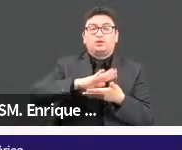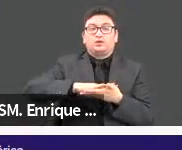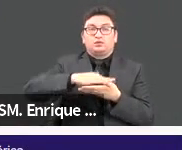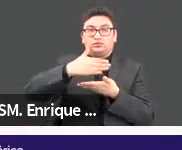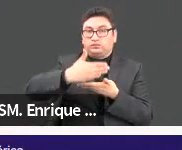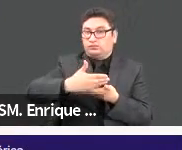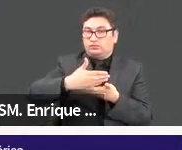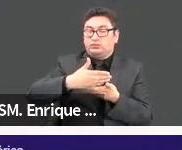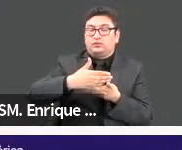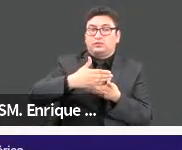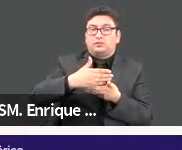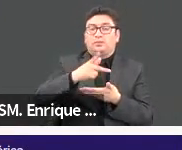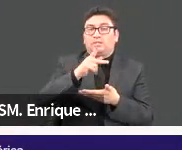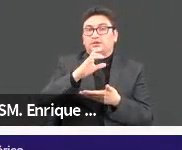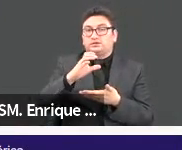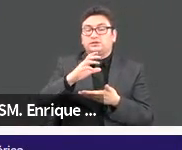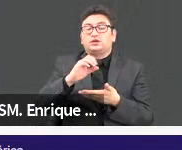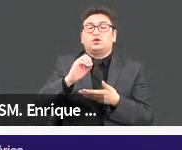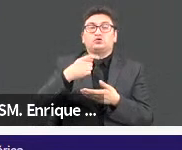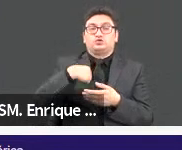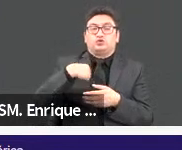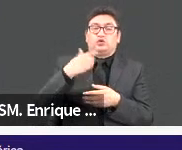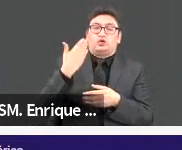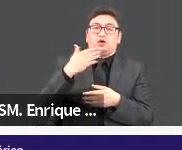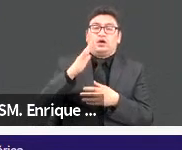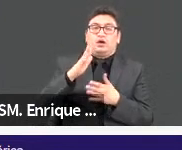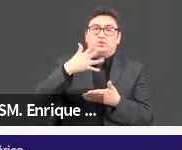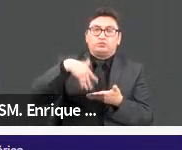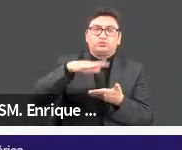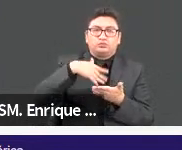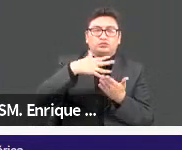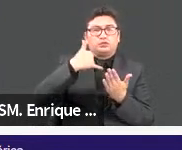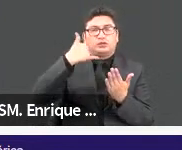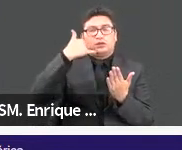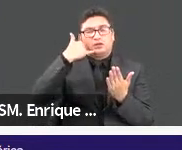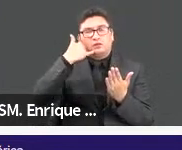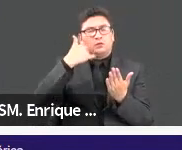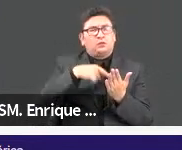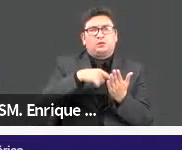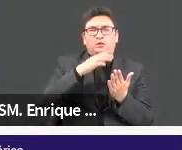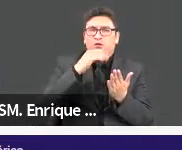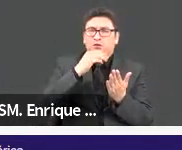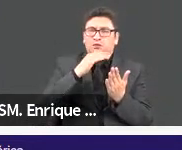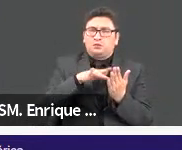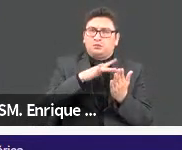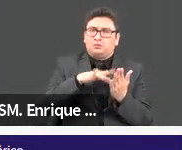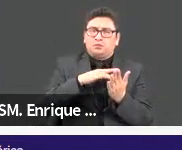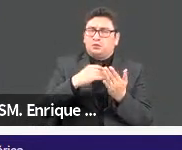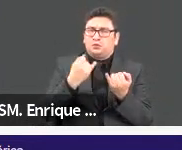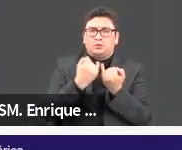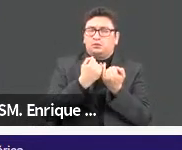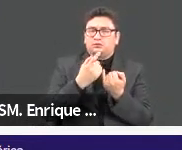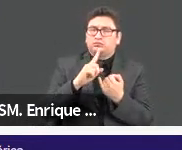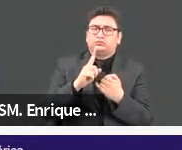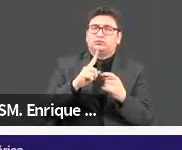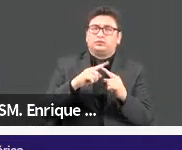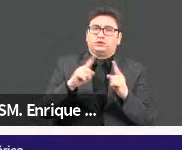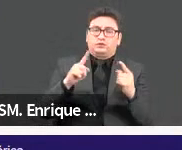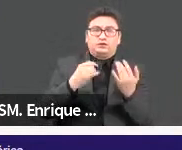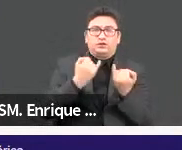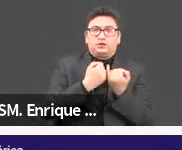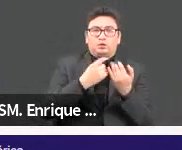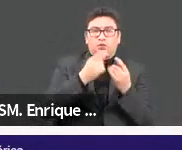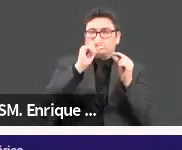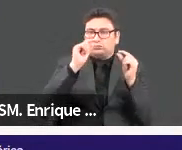PC, ya que intentó hacer la búsqueda, lo siguió desde el celular y no le mostró lo mismo? Y los comodines tampoco